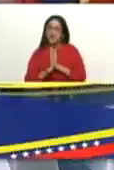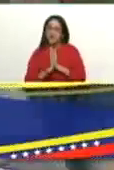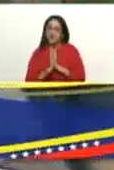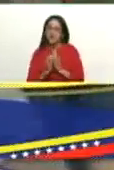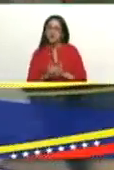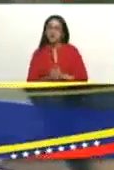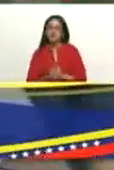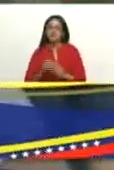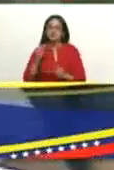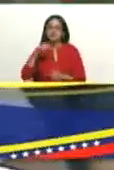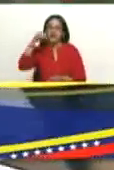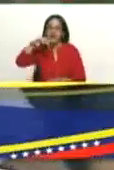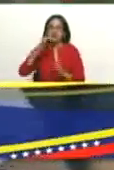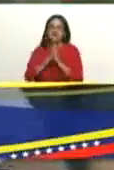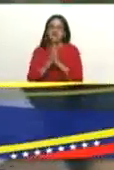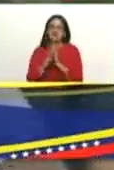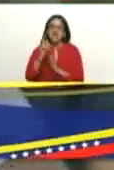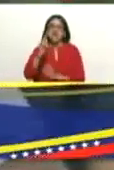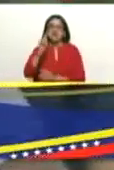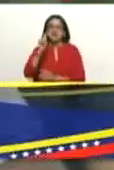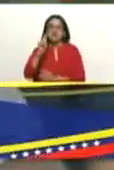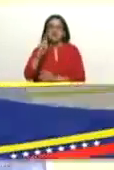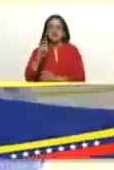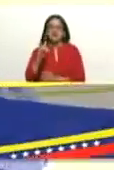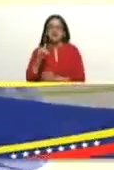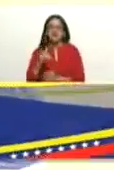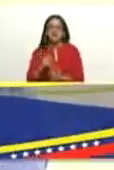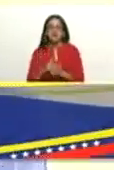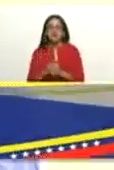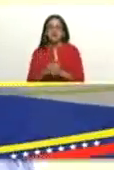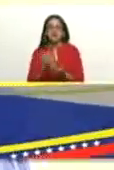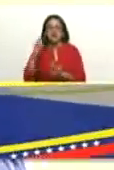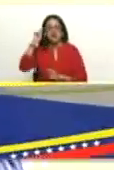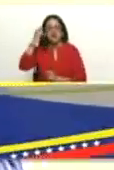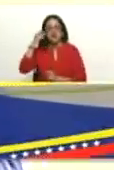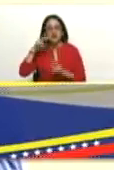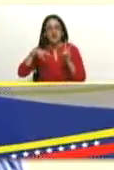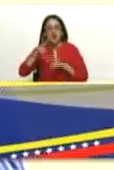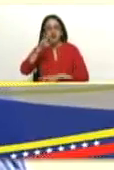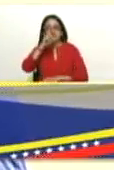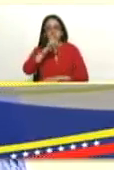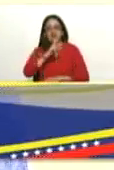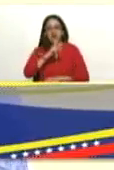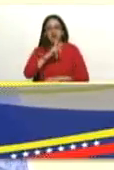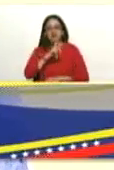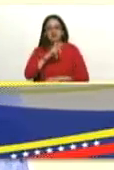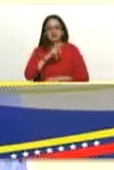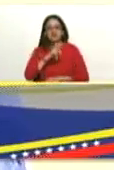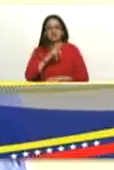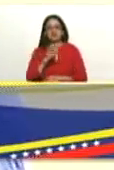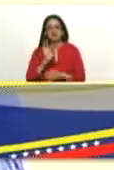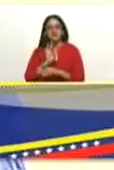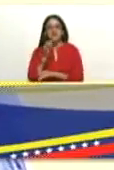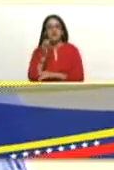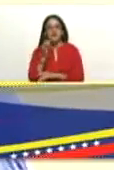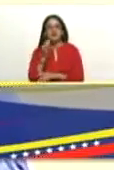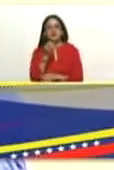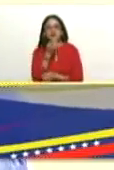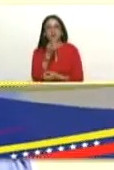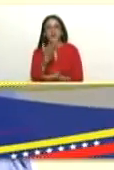Bueno, desde Santa Teresa del Tuy, hoy recordando 12 años de la Fundación